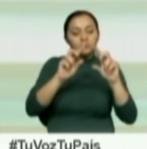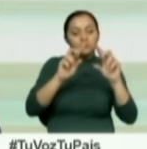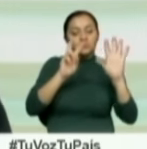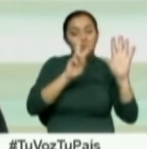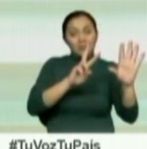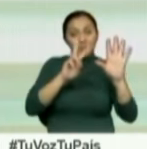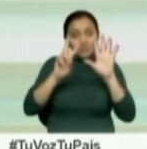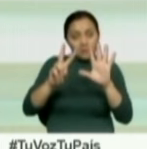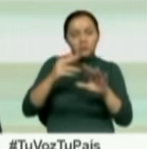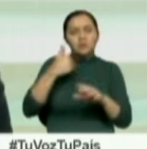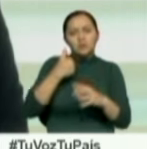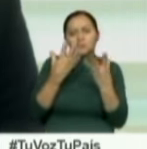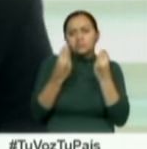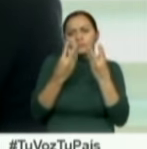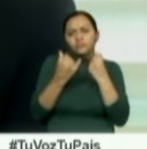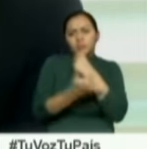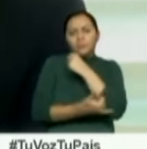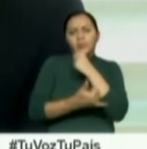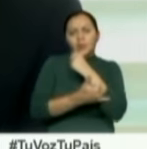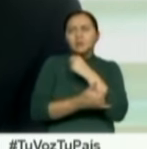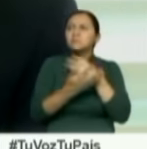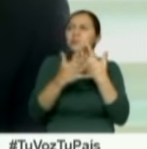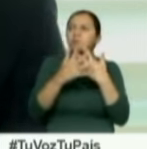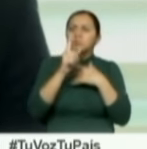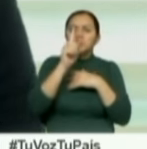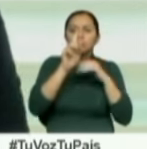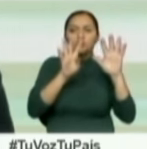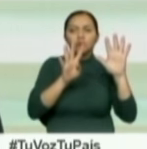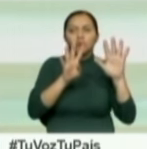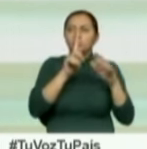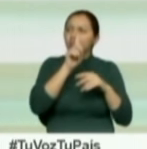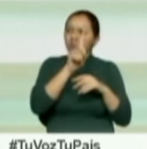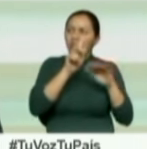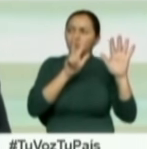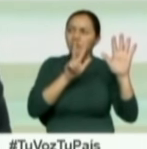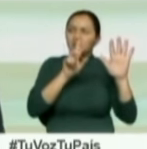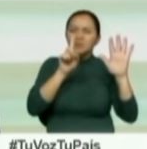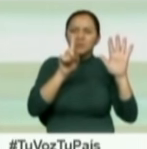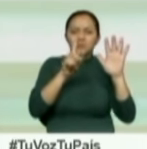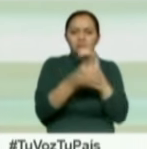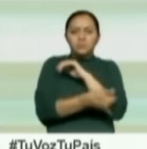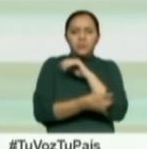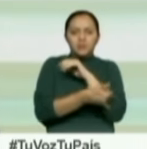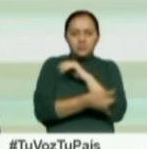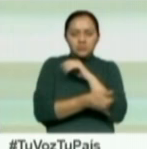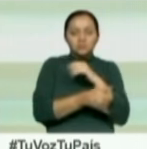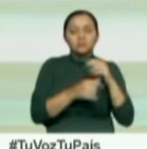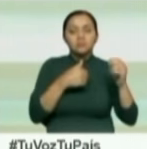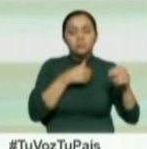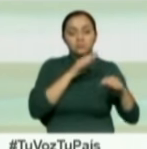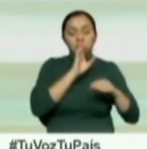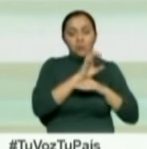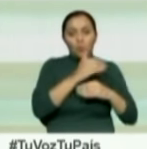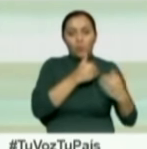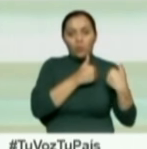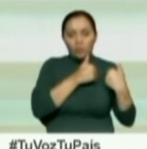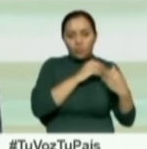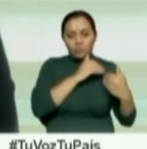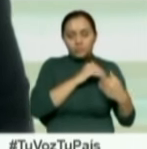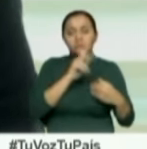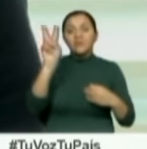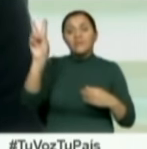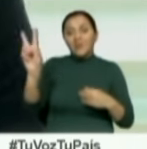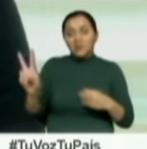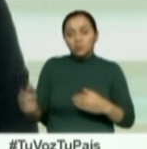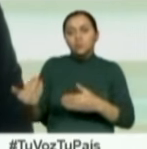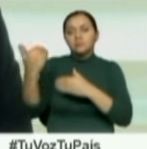Nosotros tenemos la presidencia del G77 más China. Venezuela tiene la presidencia de los no alineados. Son dos grupos muy numerosos, muy